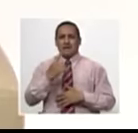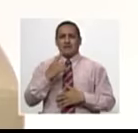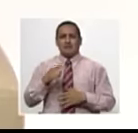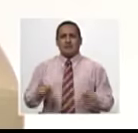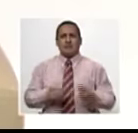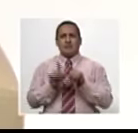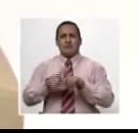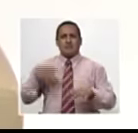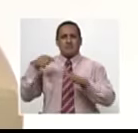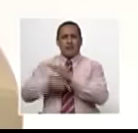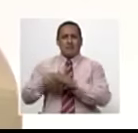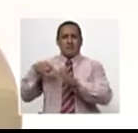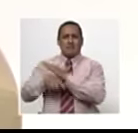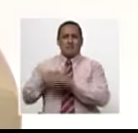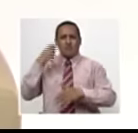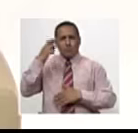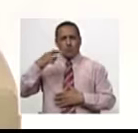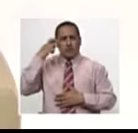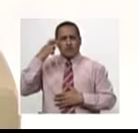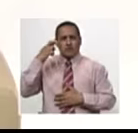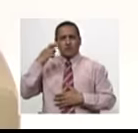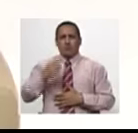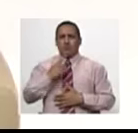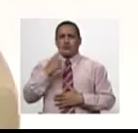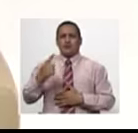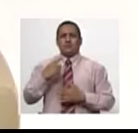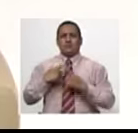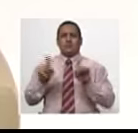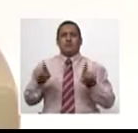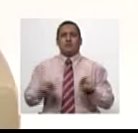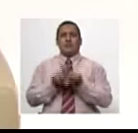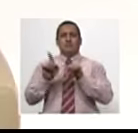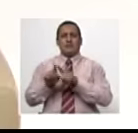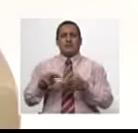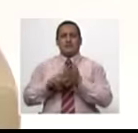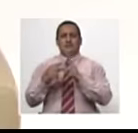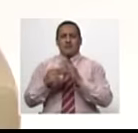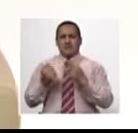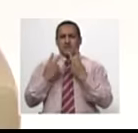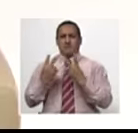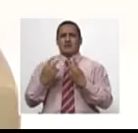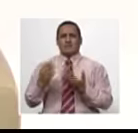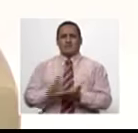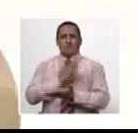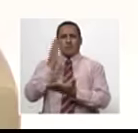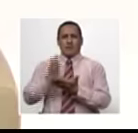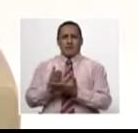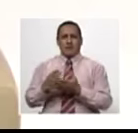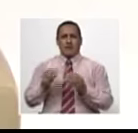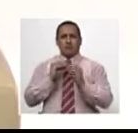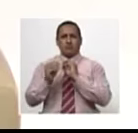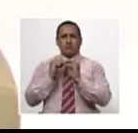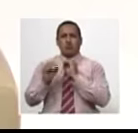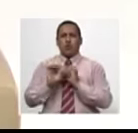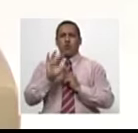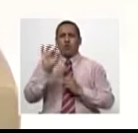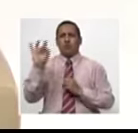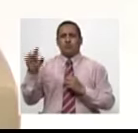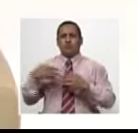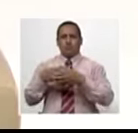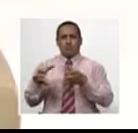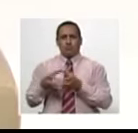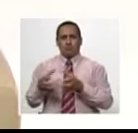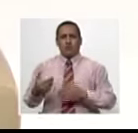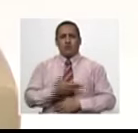sicariato político, claro, no ha sido un desborde, pero más bien compromete La articulación con otras